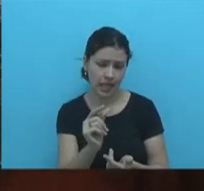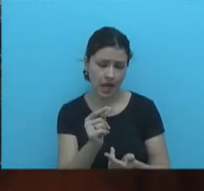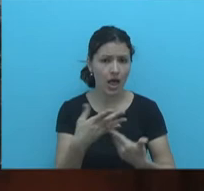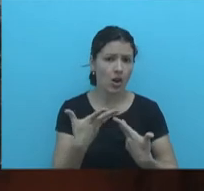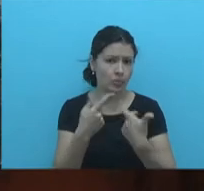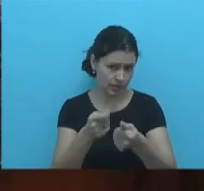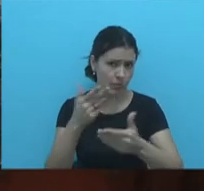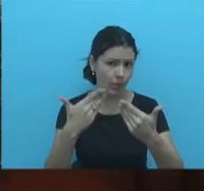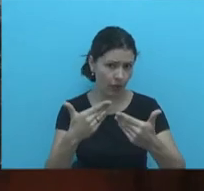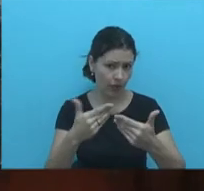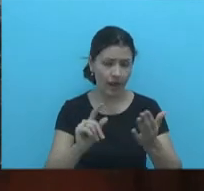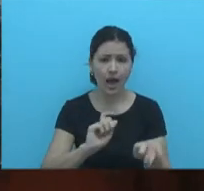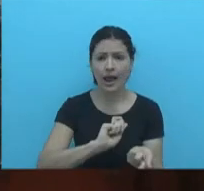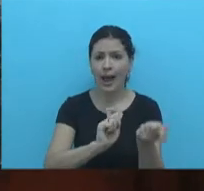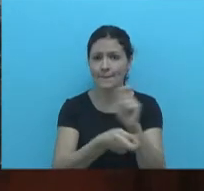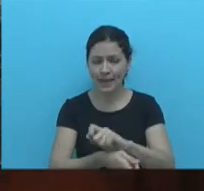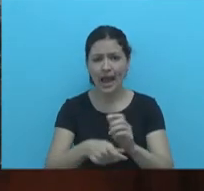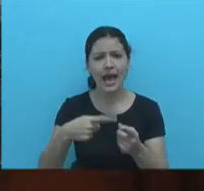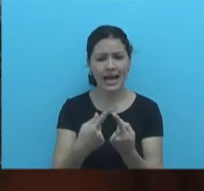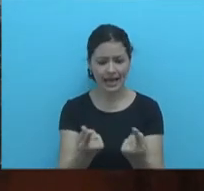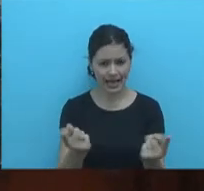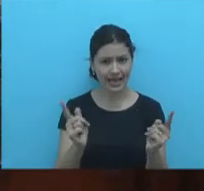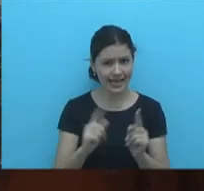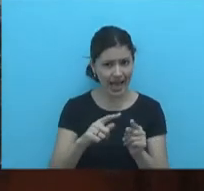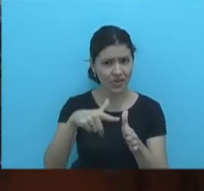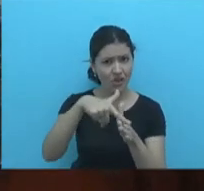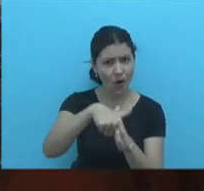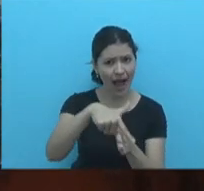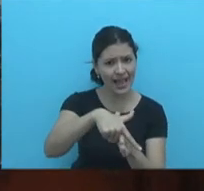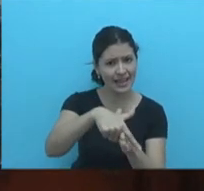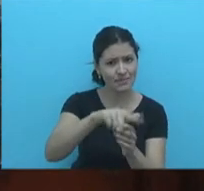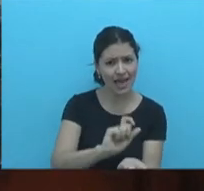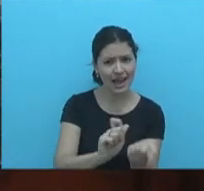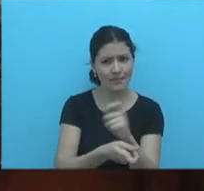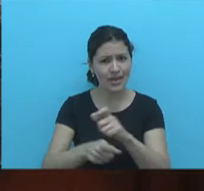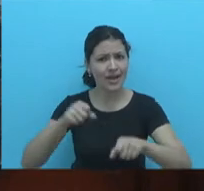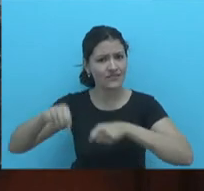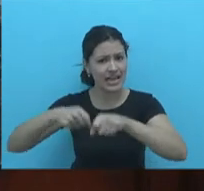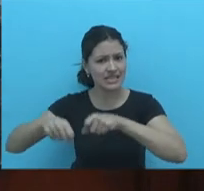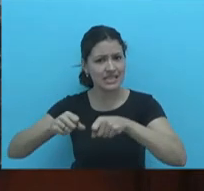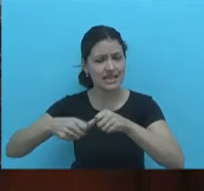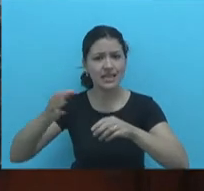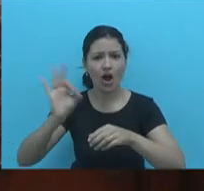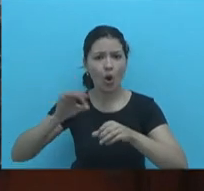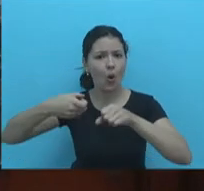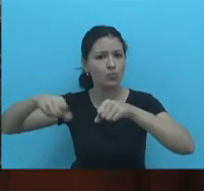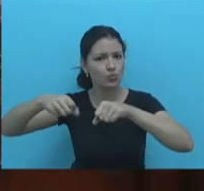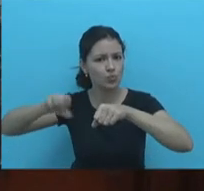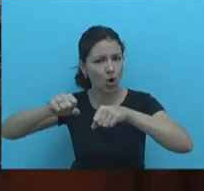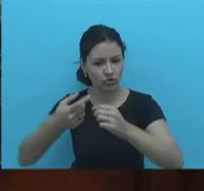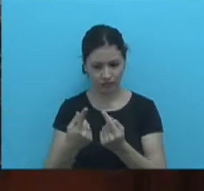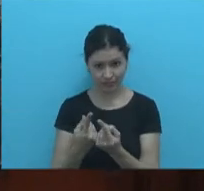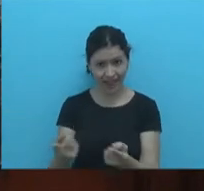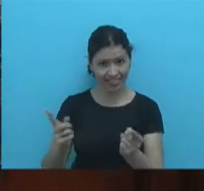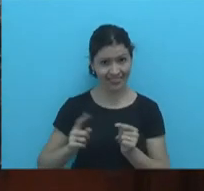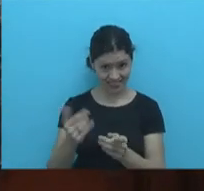a la sustitución de los carros tirados por animales por vehículos de carga como bicicletas, motos de carga o similares.